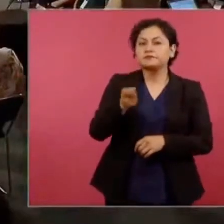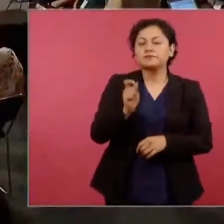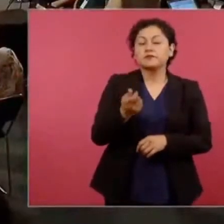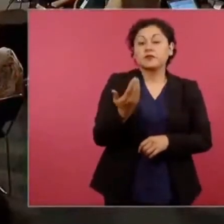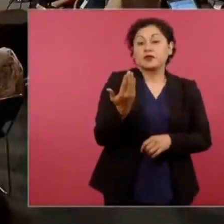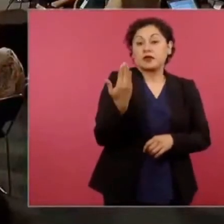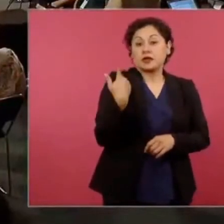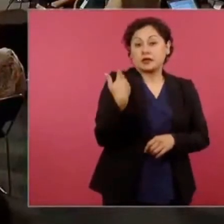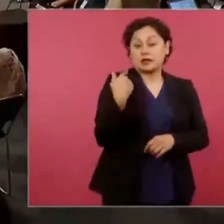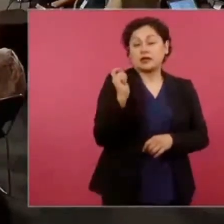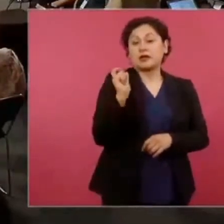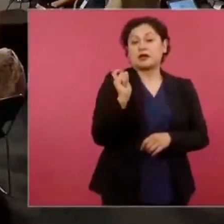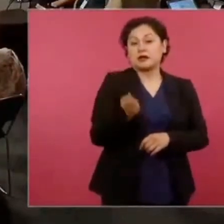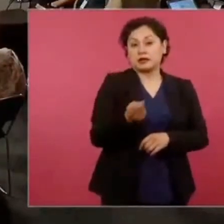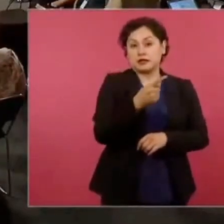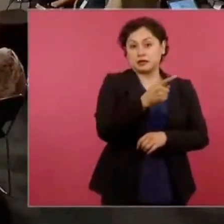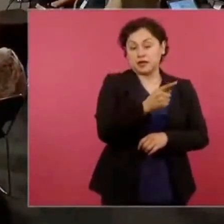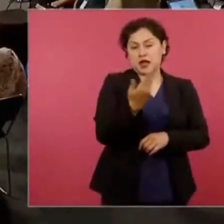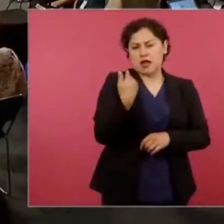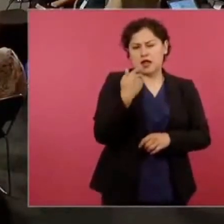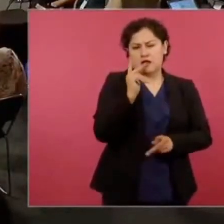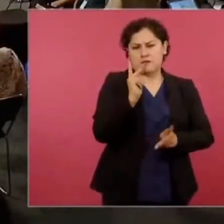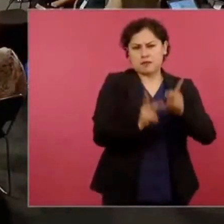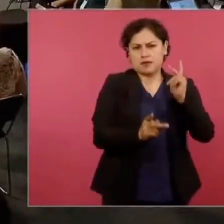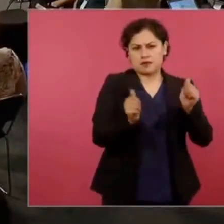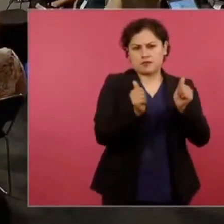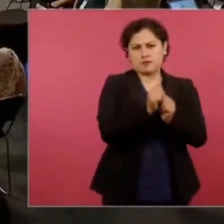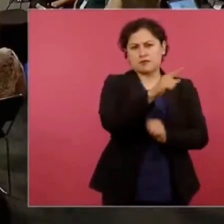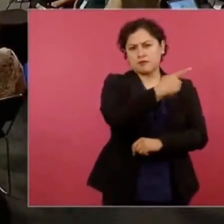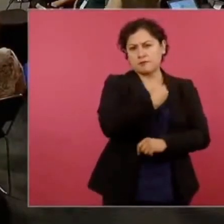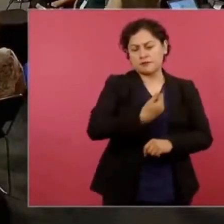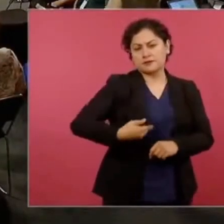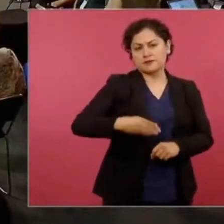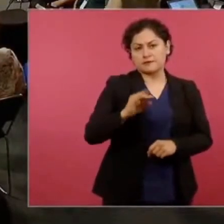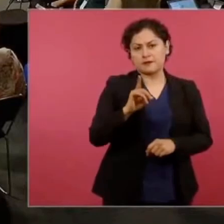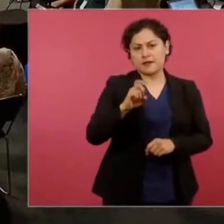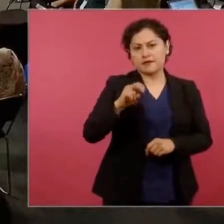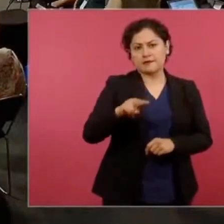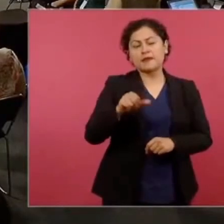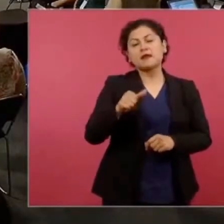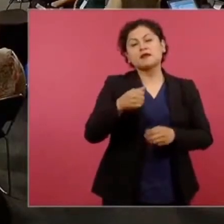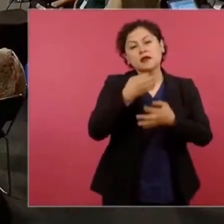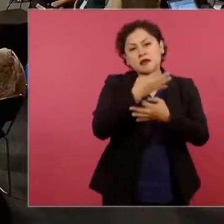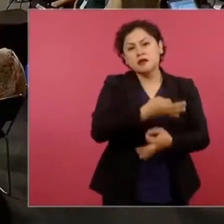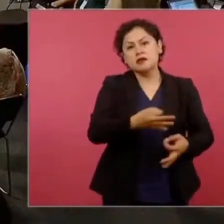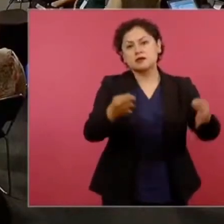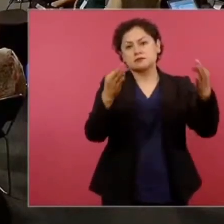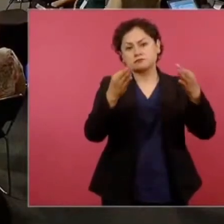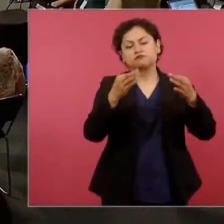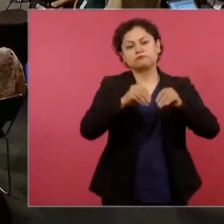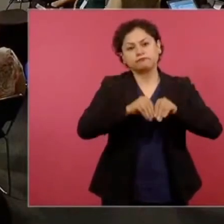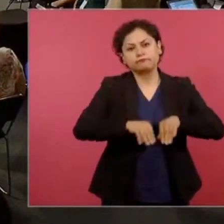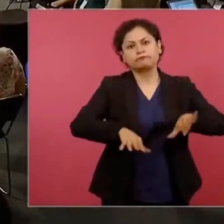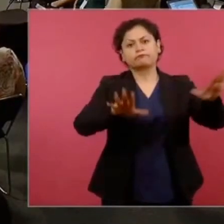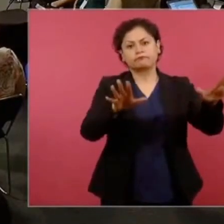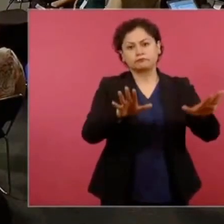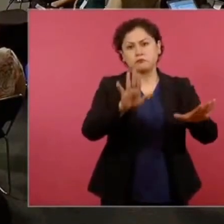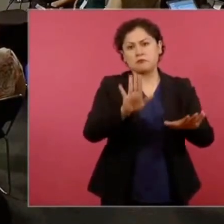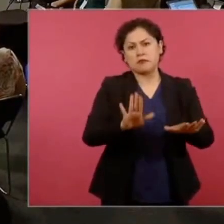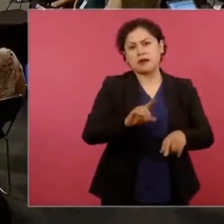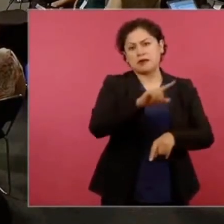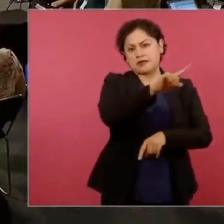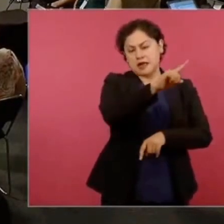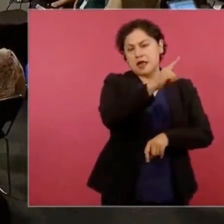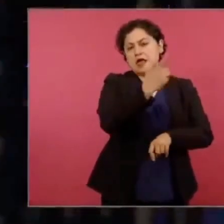días que habló con el presidente Biden, se informó en un comunicado que habían acordado girar instrucciones a su gabinete de